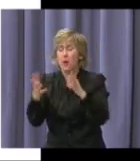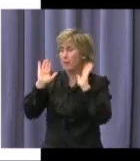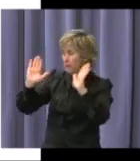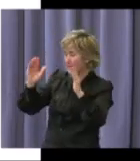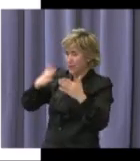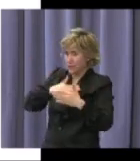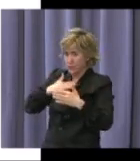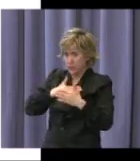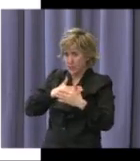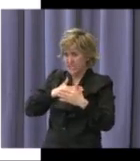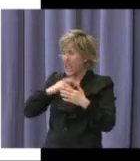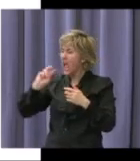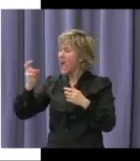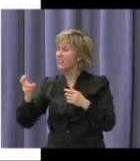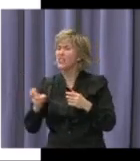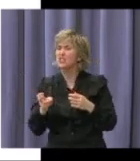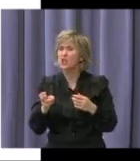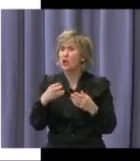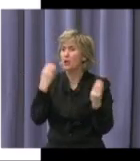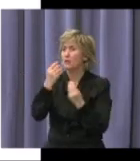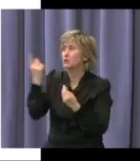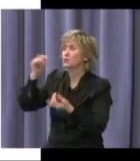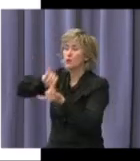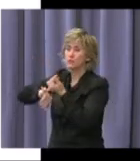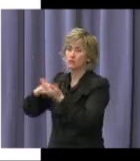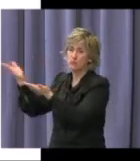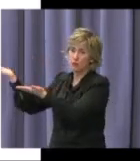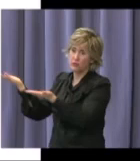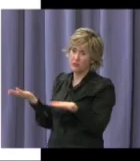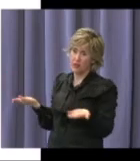accesorio favorito, su esposa Begoña.